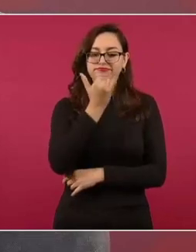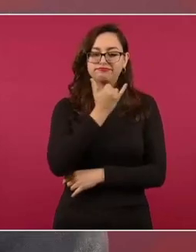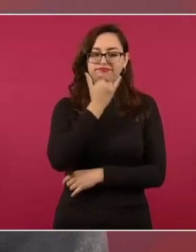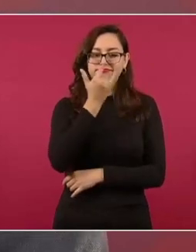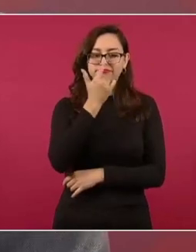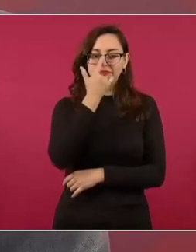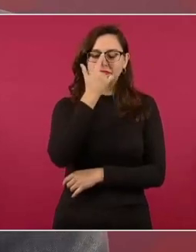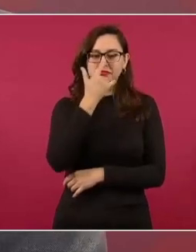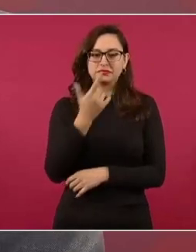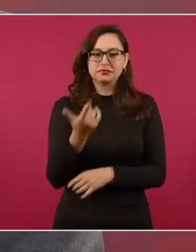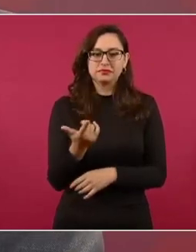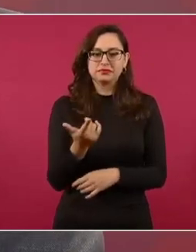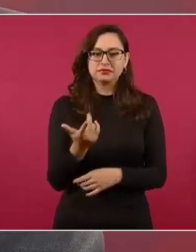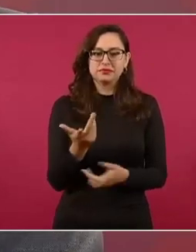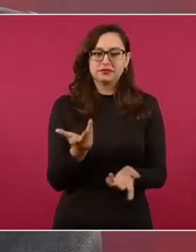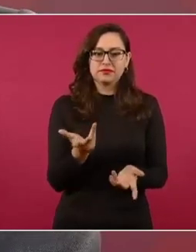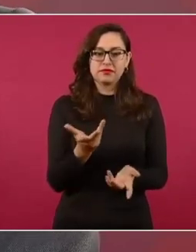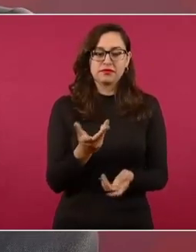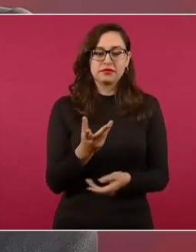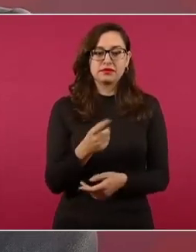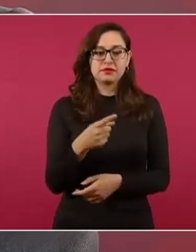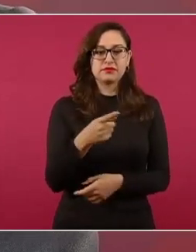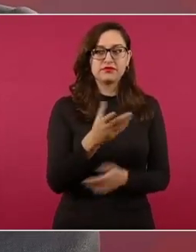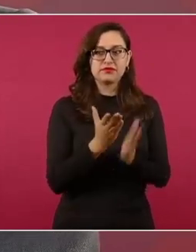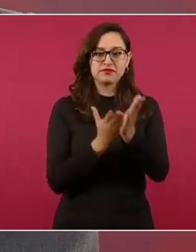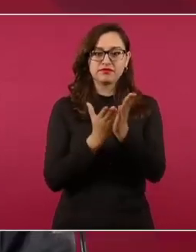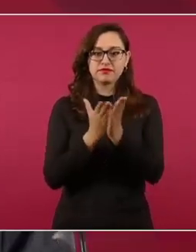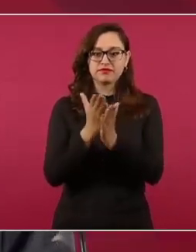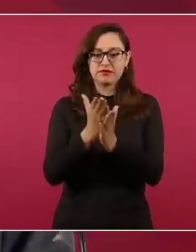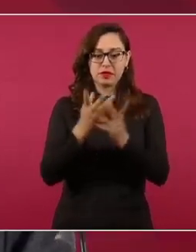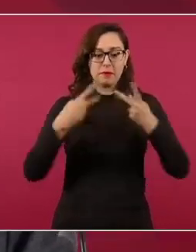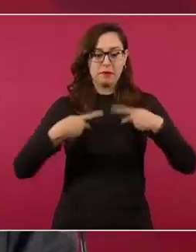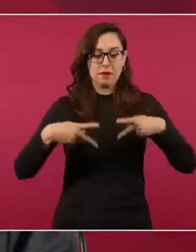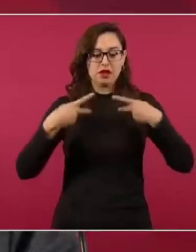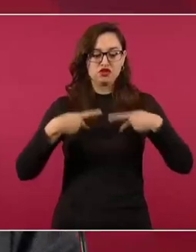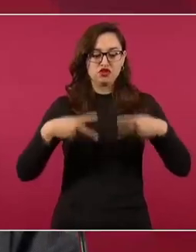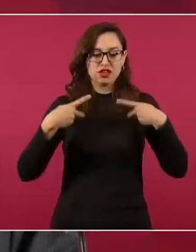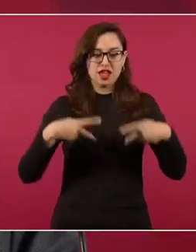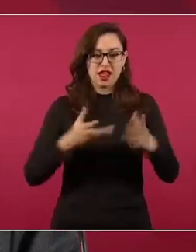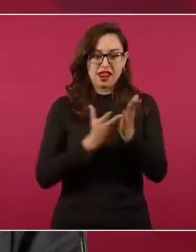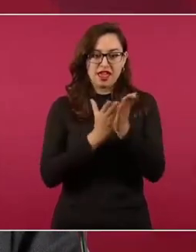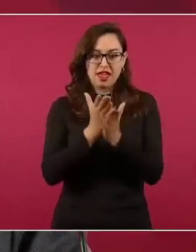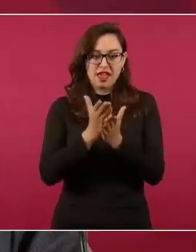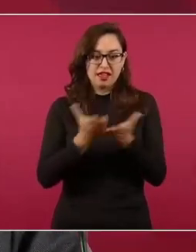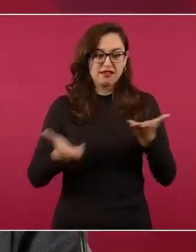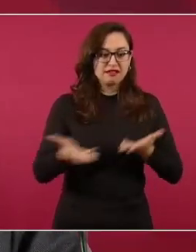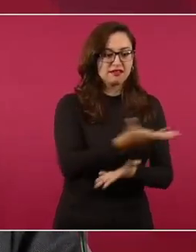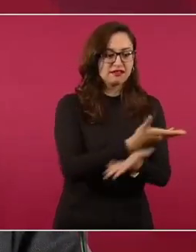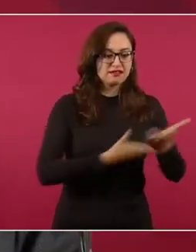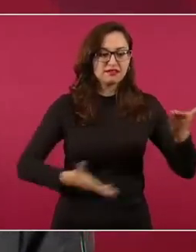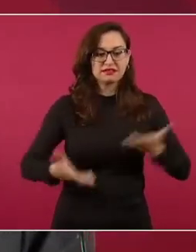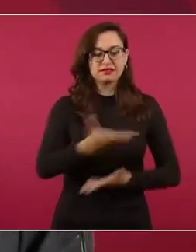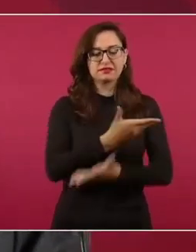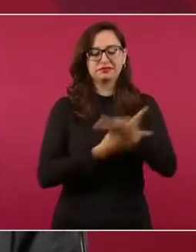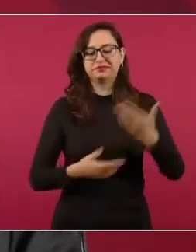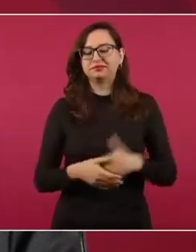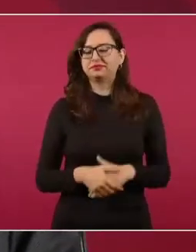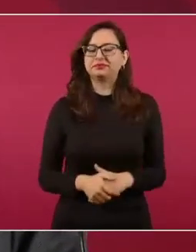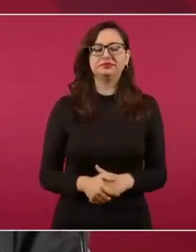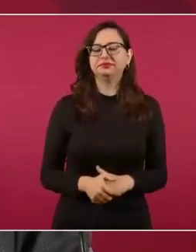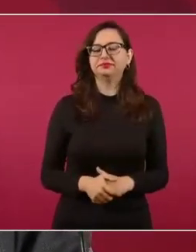porque esa es relativa, la lealtad a las personas. Esa va